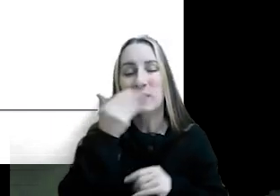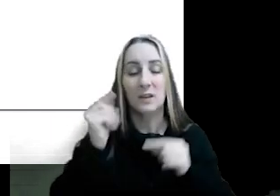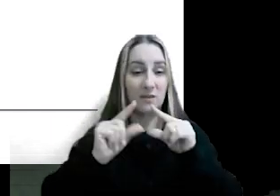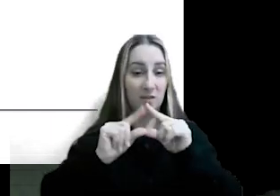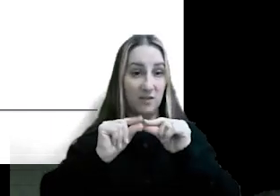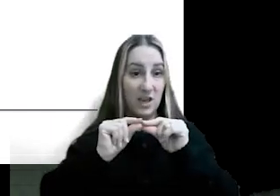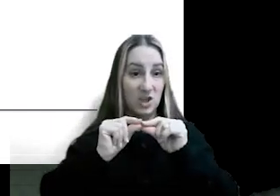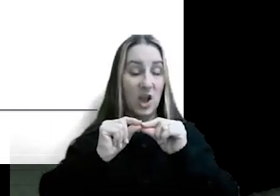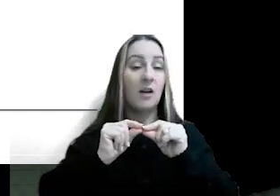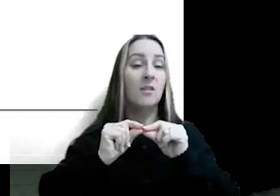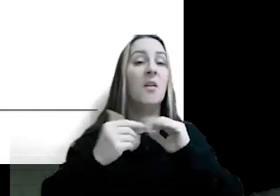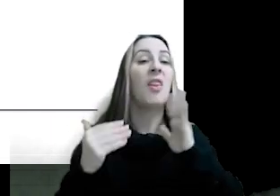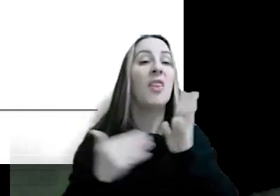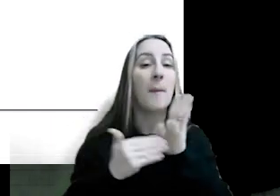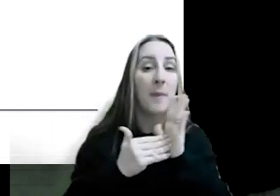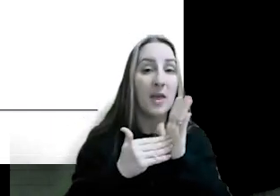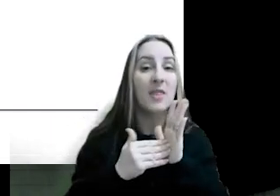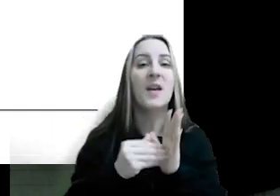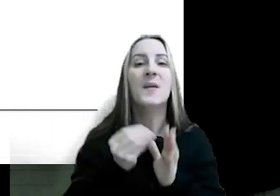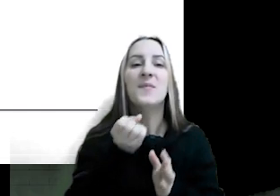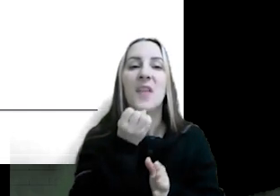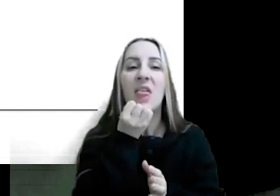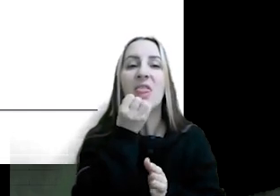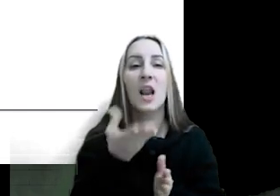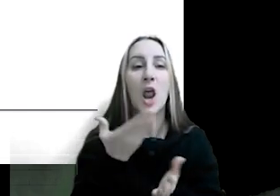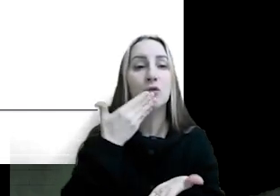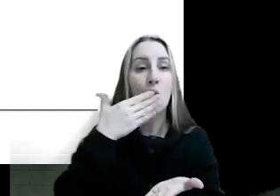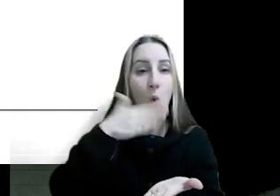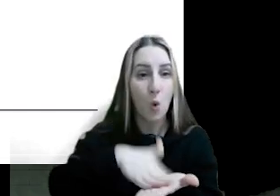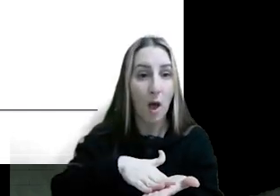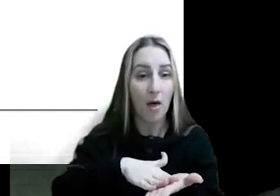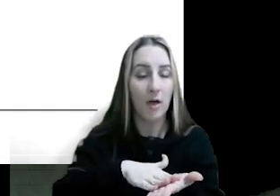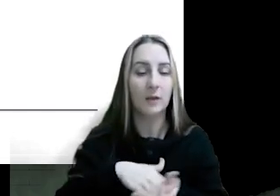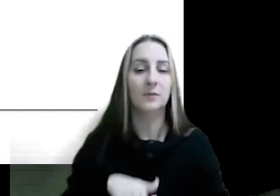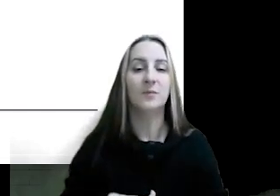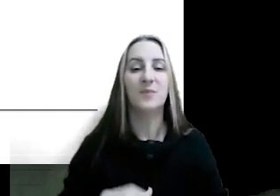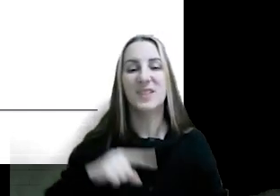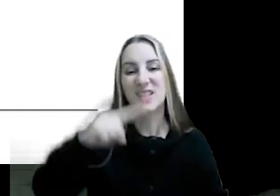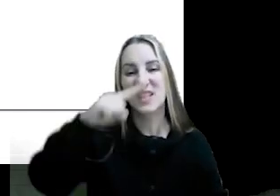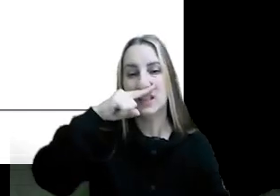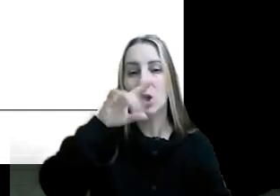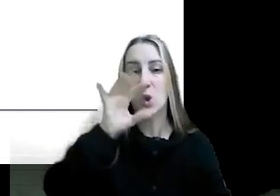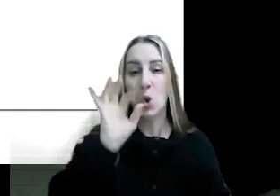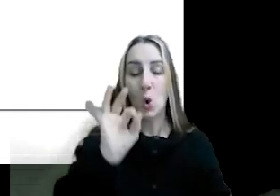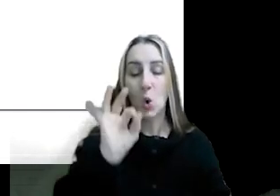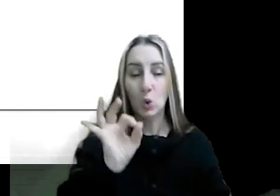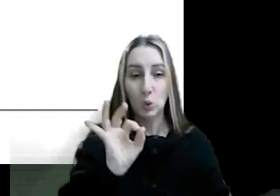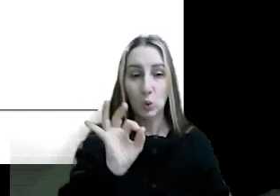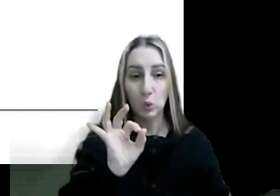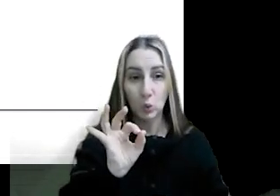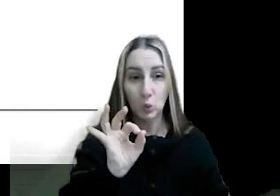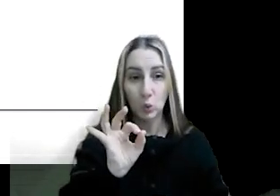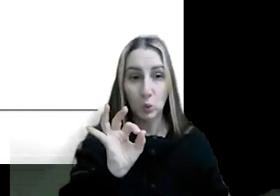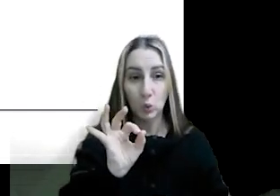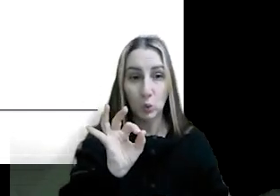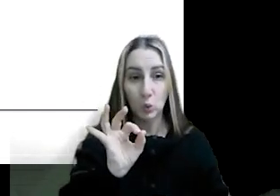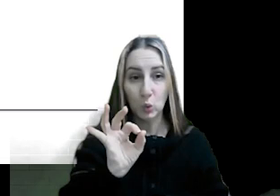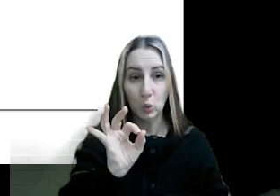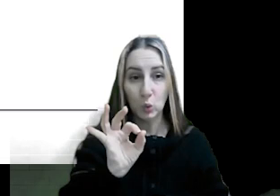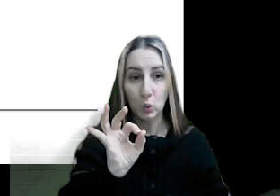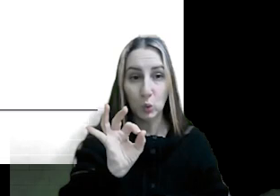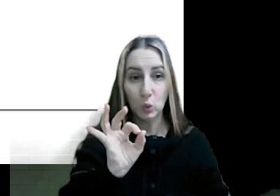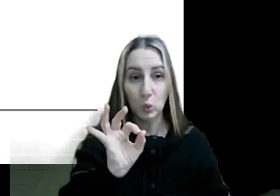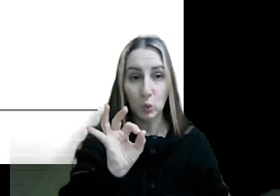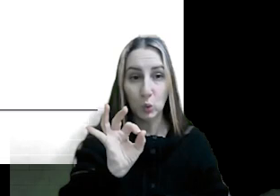disponibles las declaraciones juradas? Desde el 7 de octubre para etapa 1, al 2